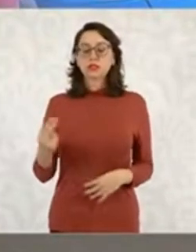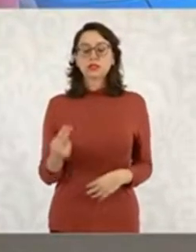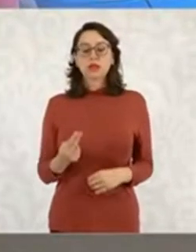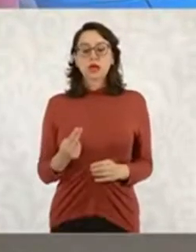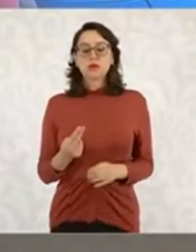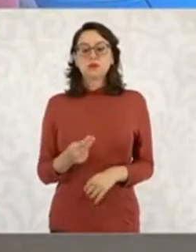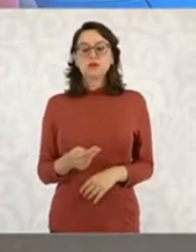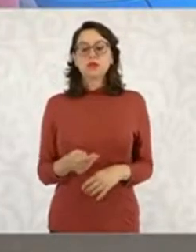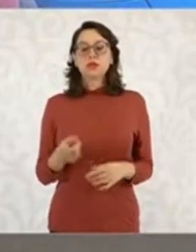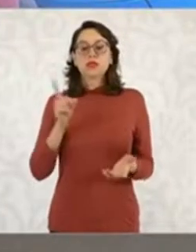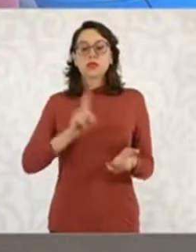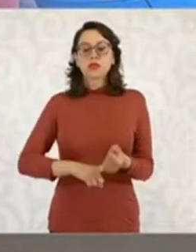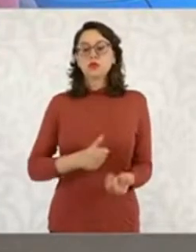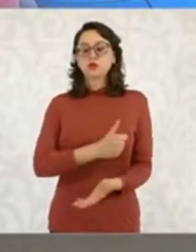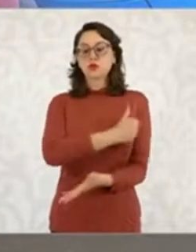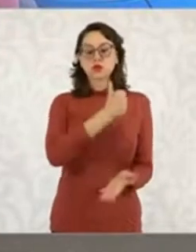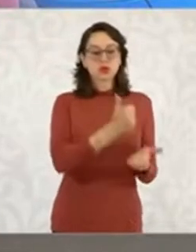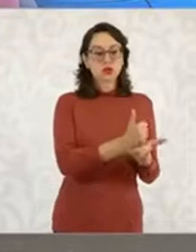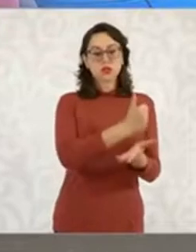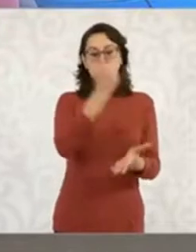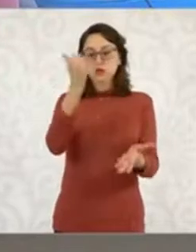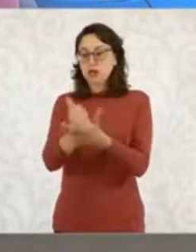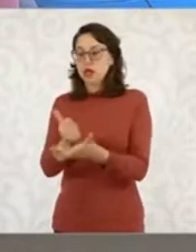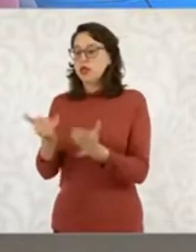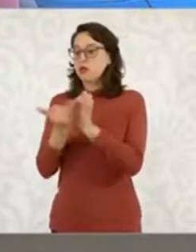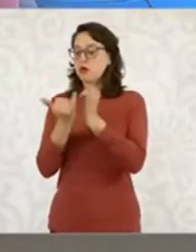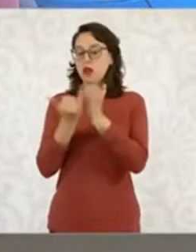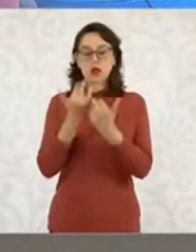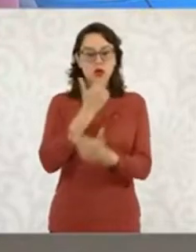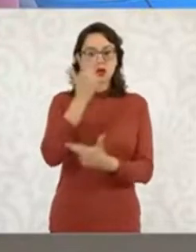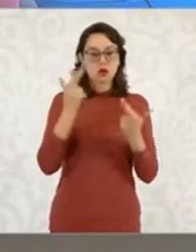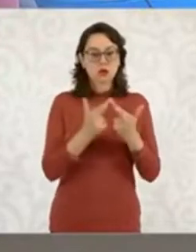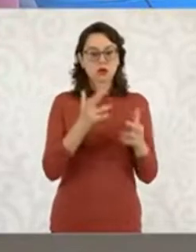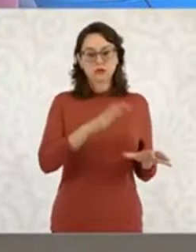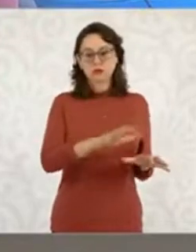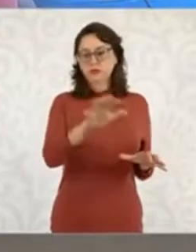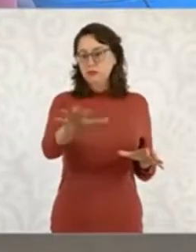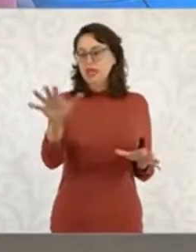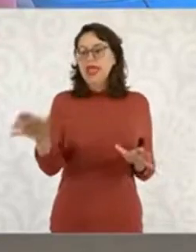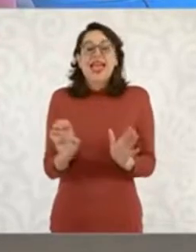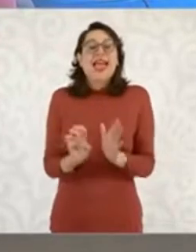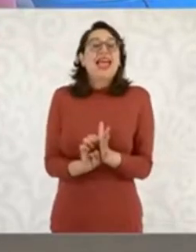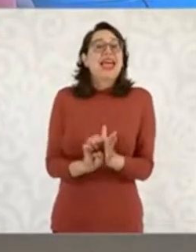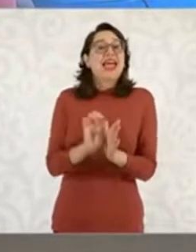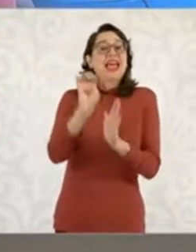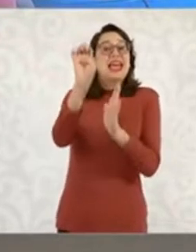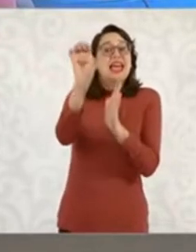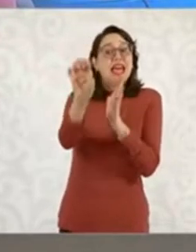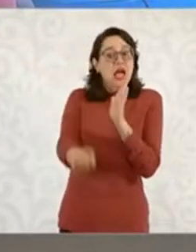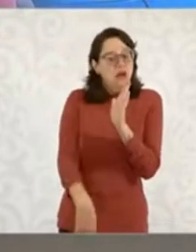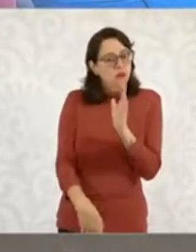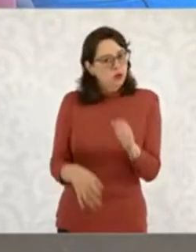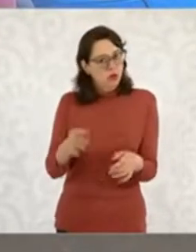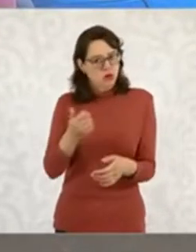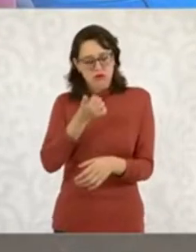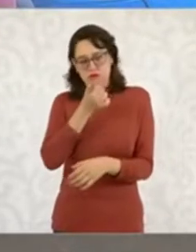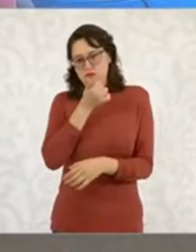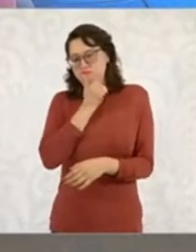servicios regionales. Entonces, por darles unos ejemplos, esto es ilustrativo, no es que ya tengamos todo completamente